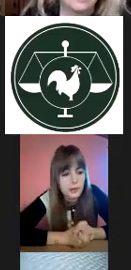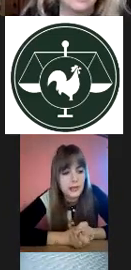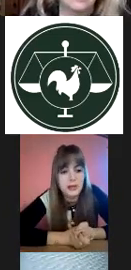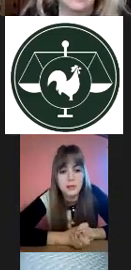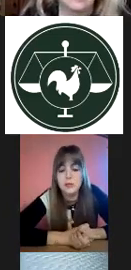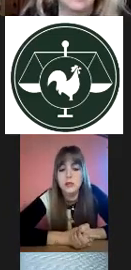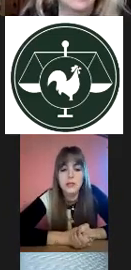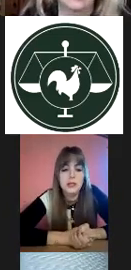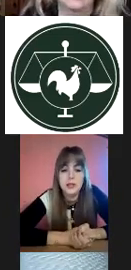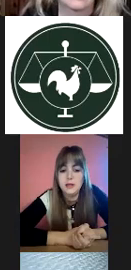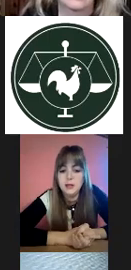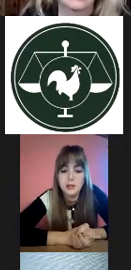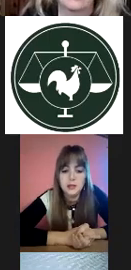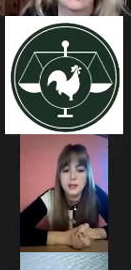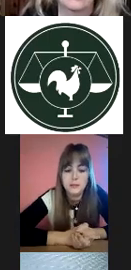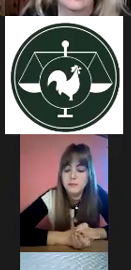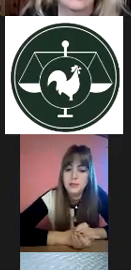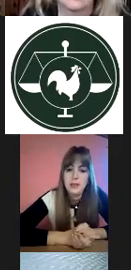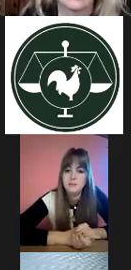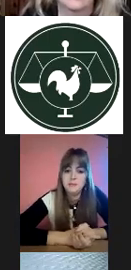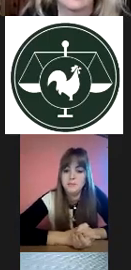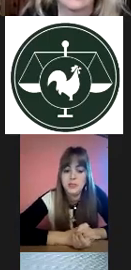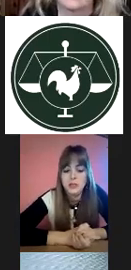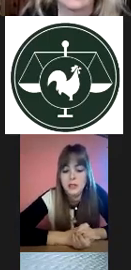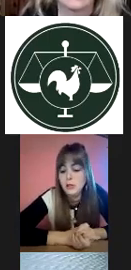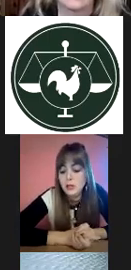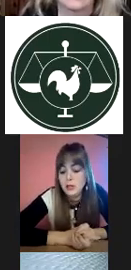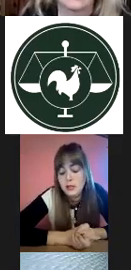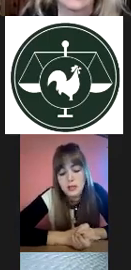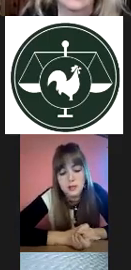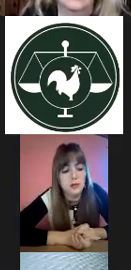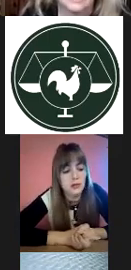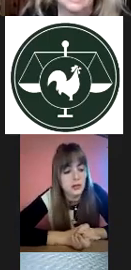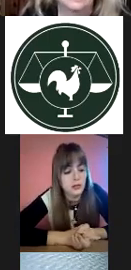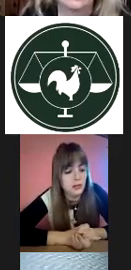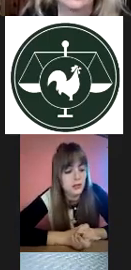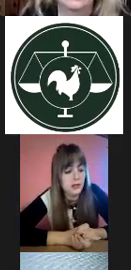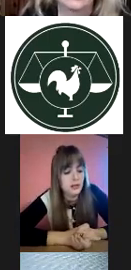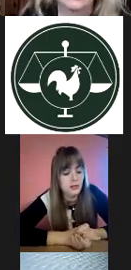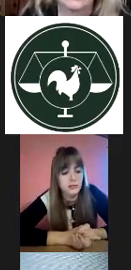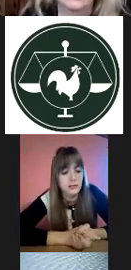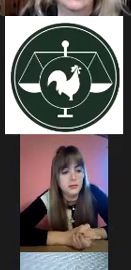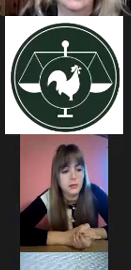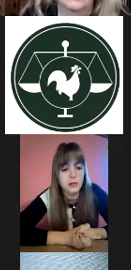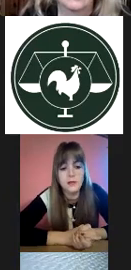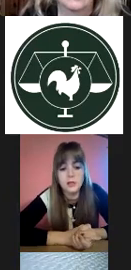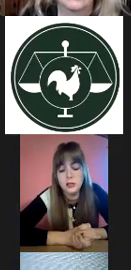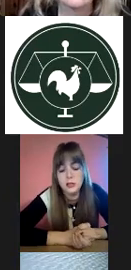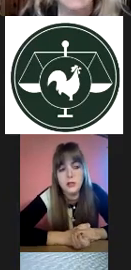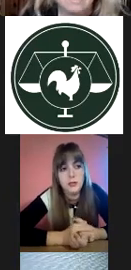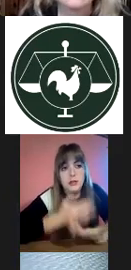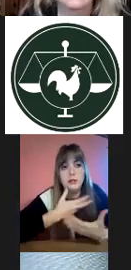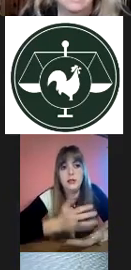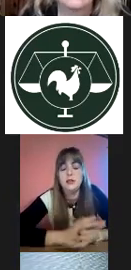hubo campañas de absolutamente nada, nada, nada, nada, nada. Y bueno, es tristísimo esto que comentabas de la mujer que